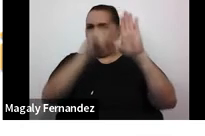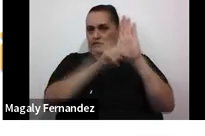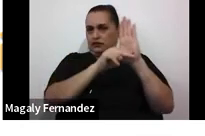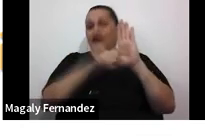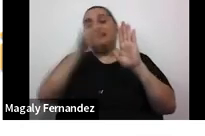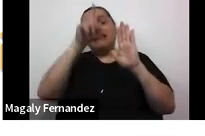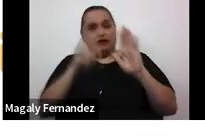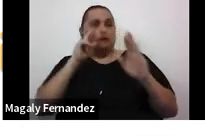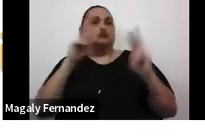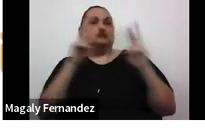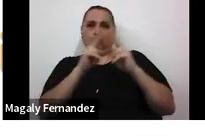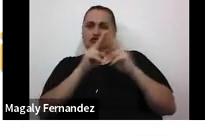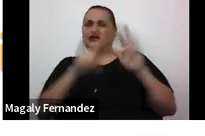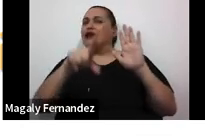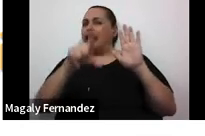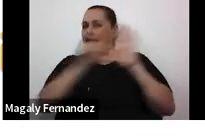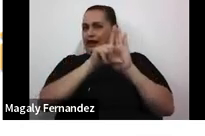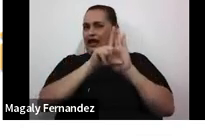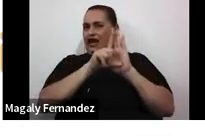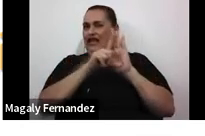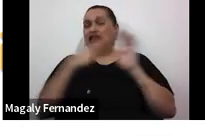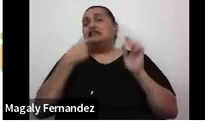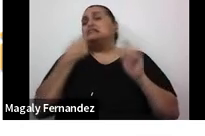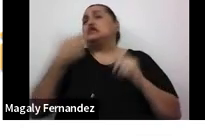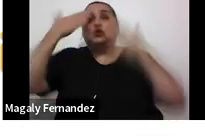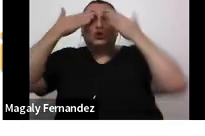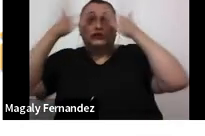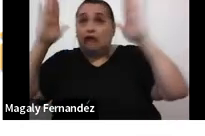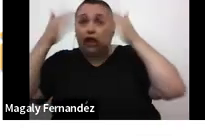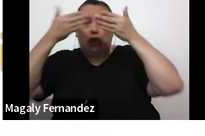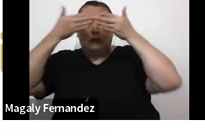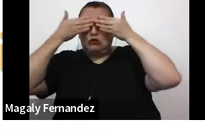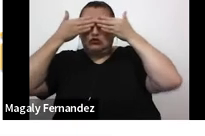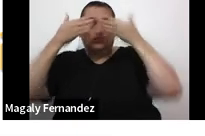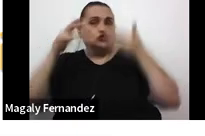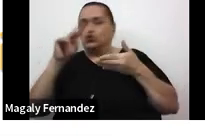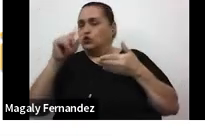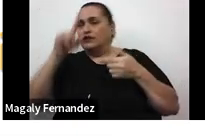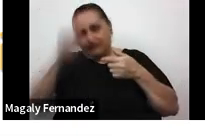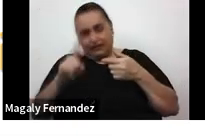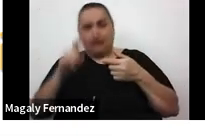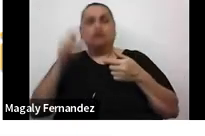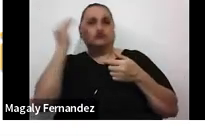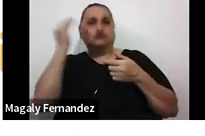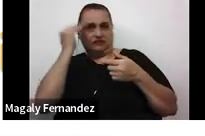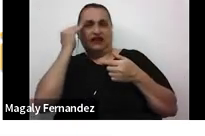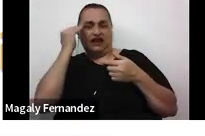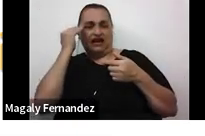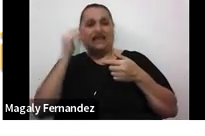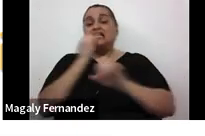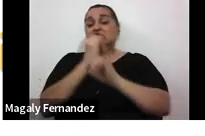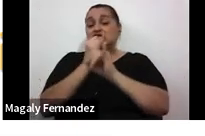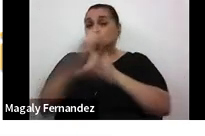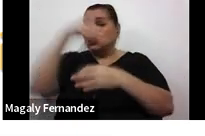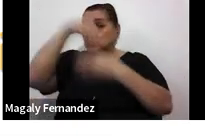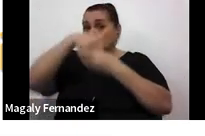conocerla no no podemos alegar que no sabemos además de la normativa interna no de la de la institución Yo sé que en el caso de